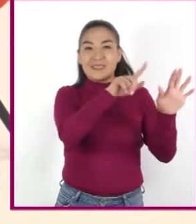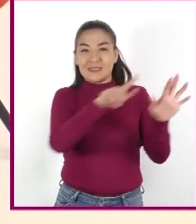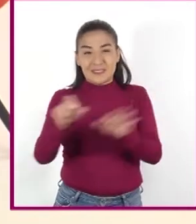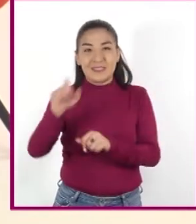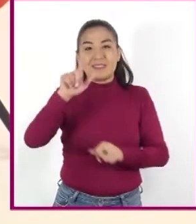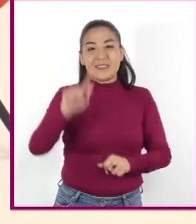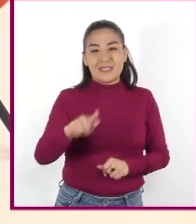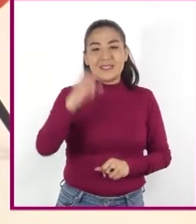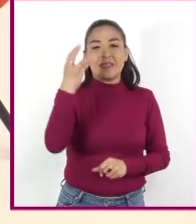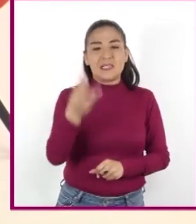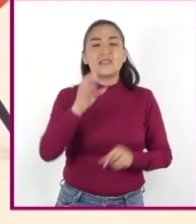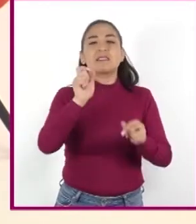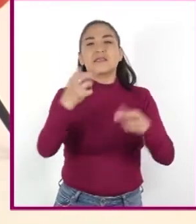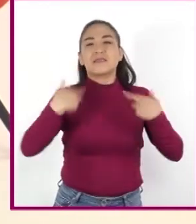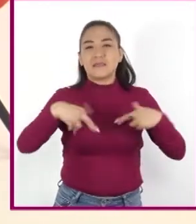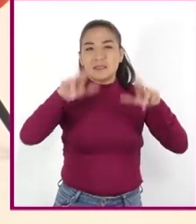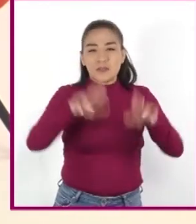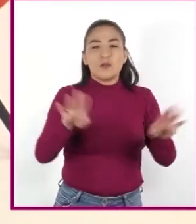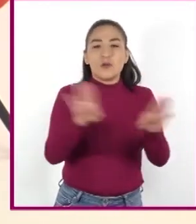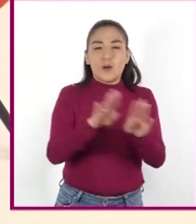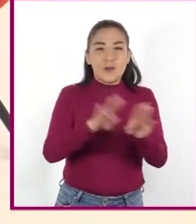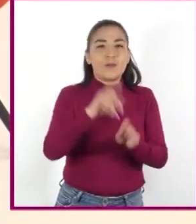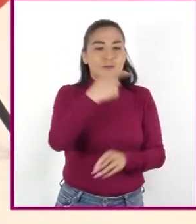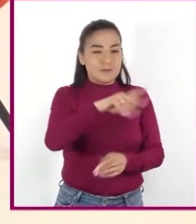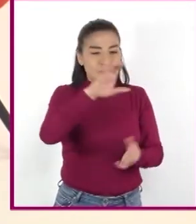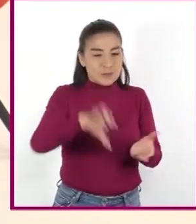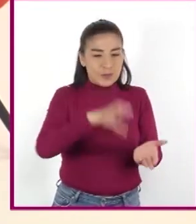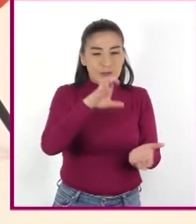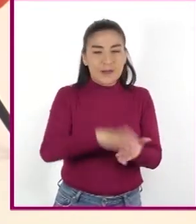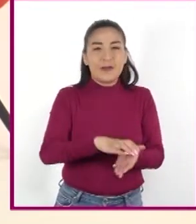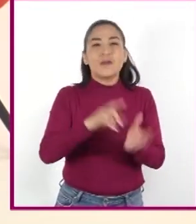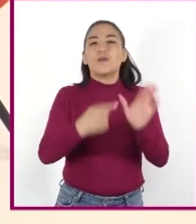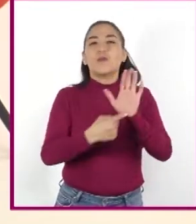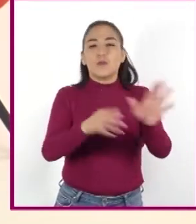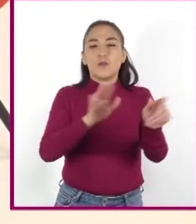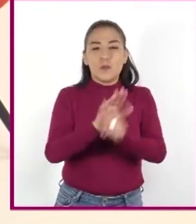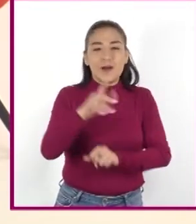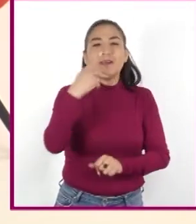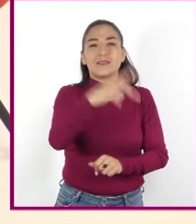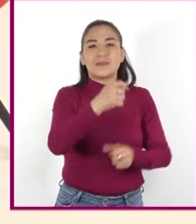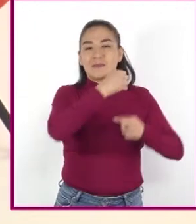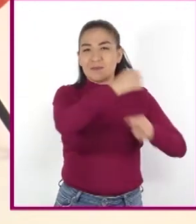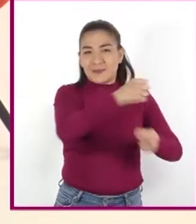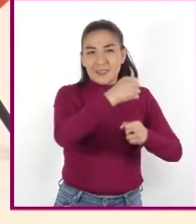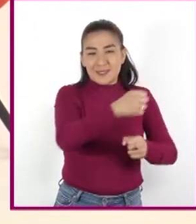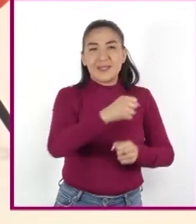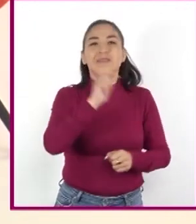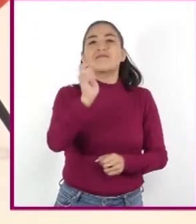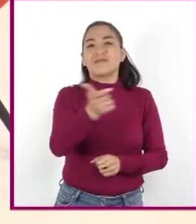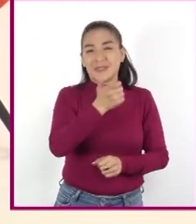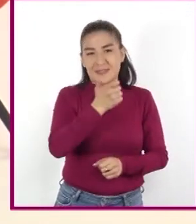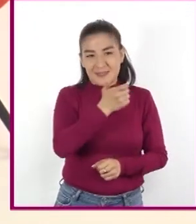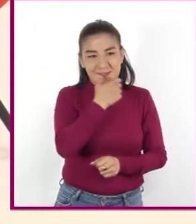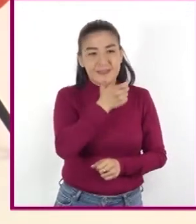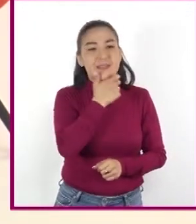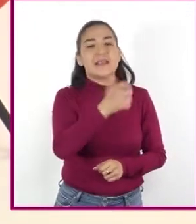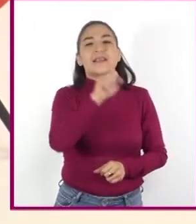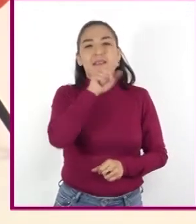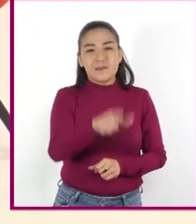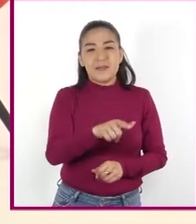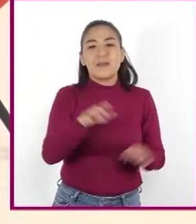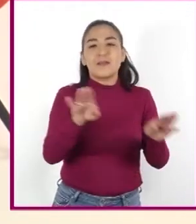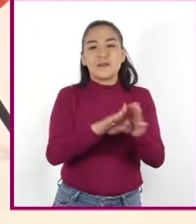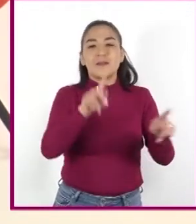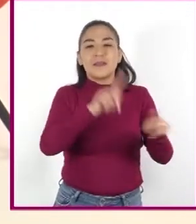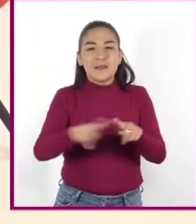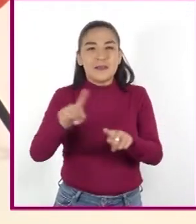1773, representa la resistencia de los colonos ante la opresión del gobierno monárquico inglés. Es considerado una